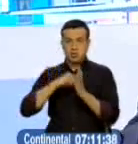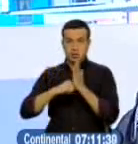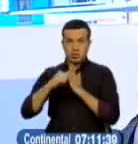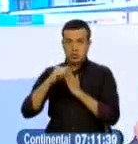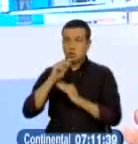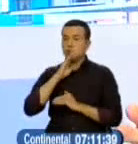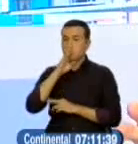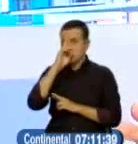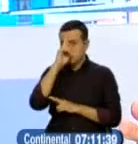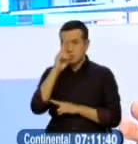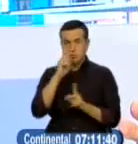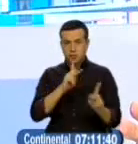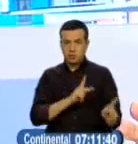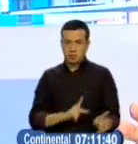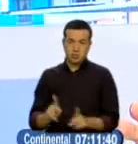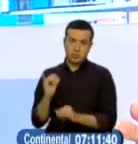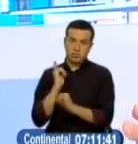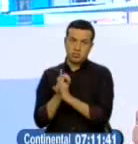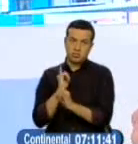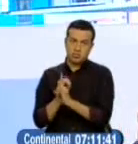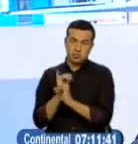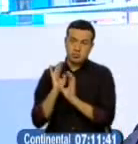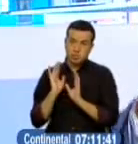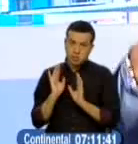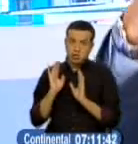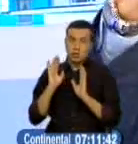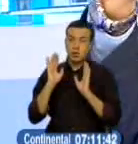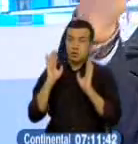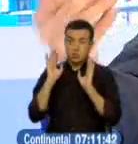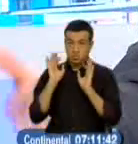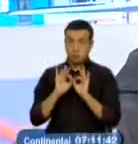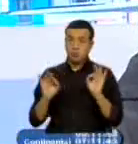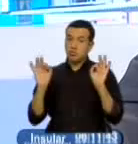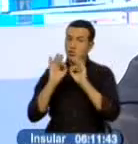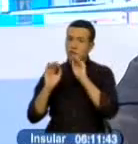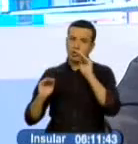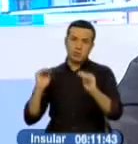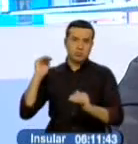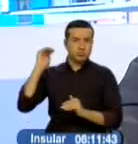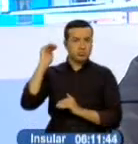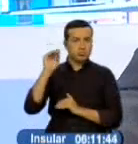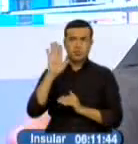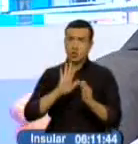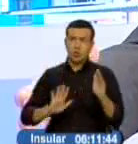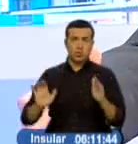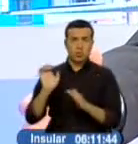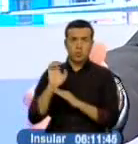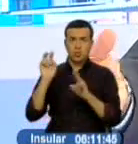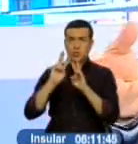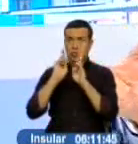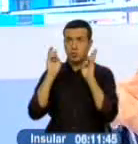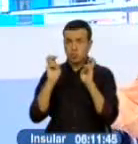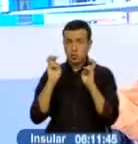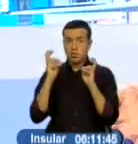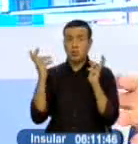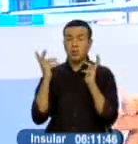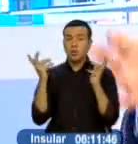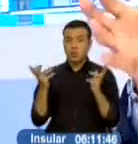pero respetando la planificación institucional, que creo que ha sido un gran paso que ha tenido el país en términos de